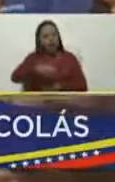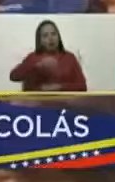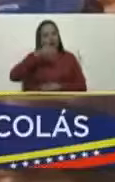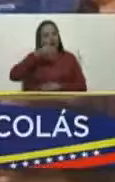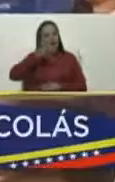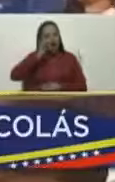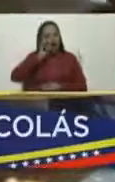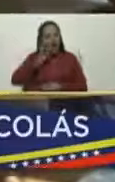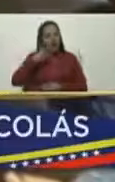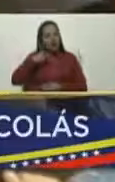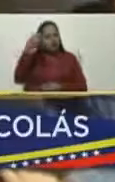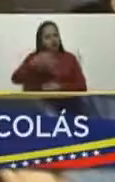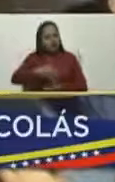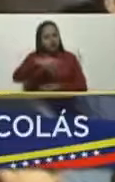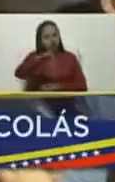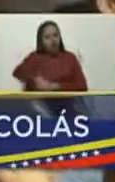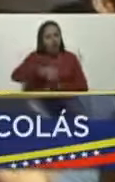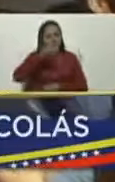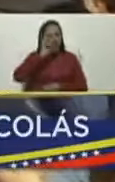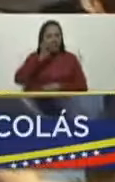garantizo comprarle el café.